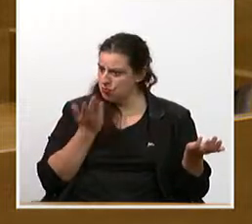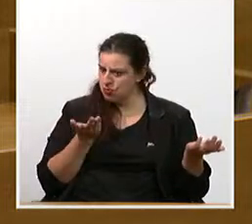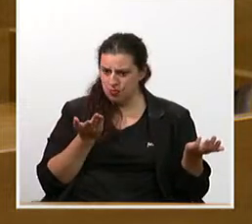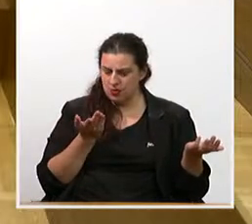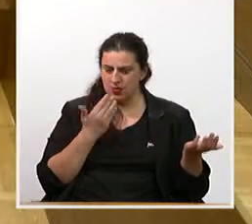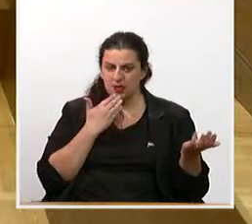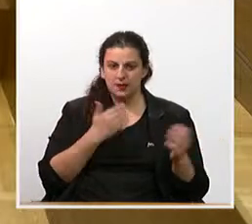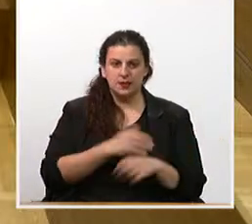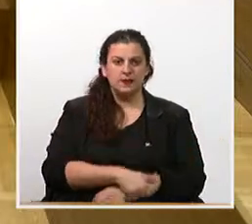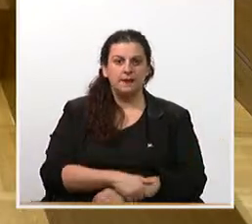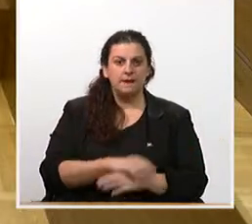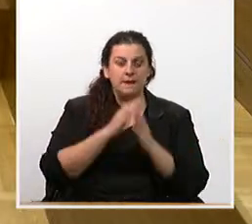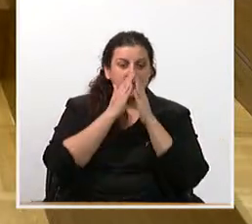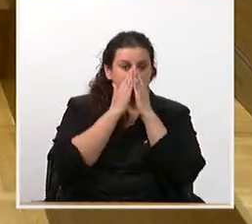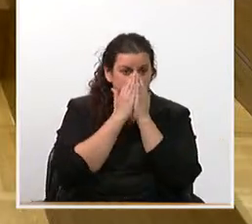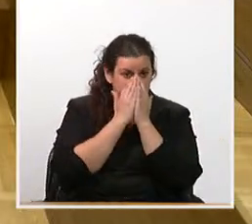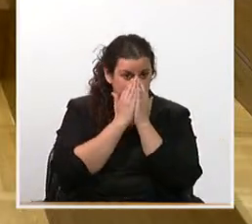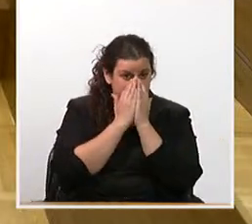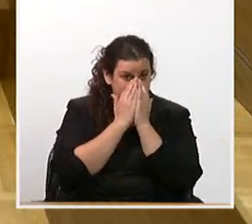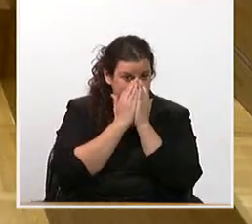gracias muchas